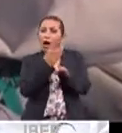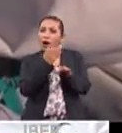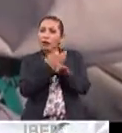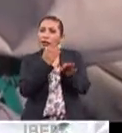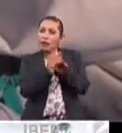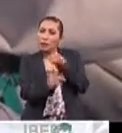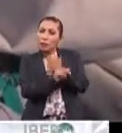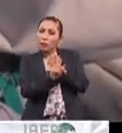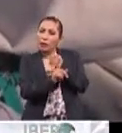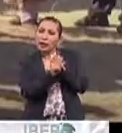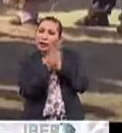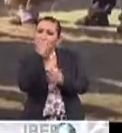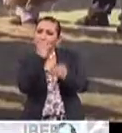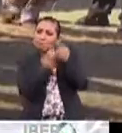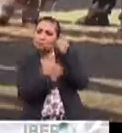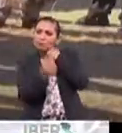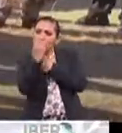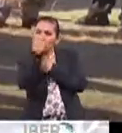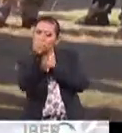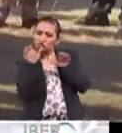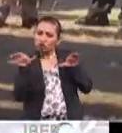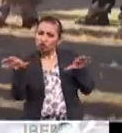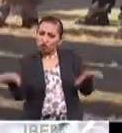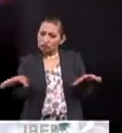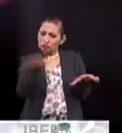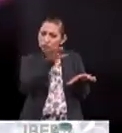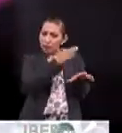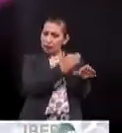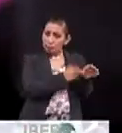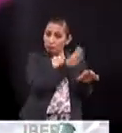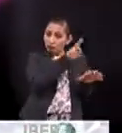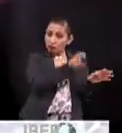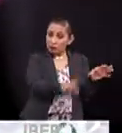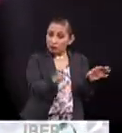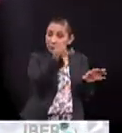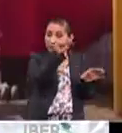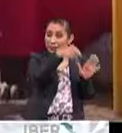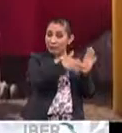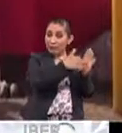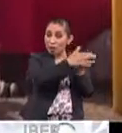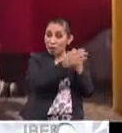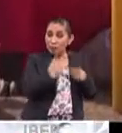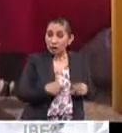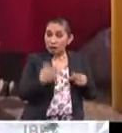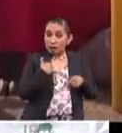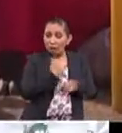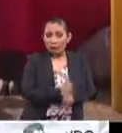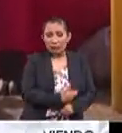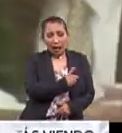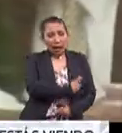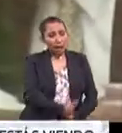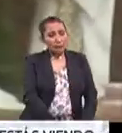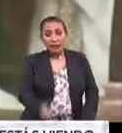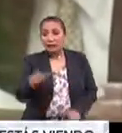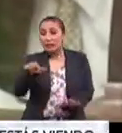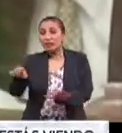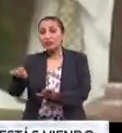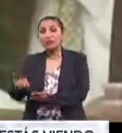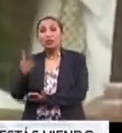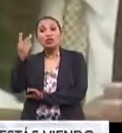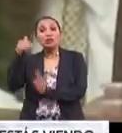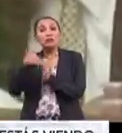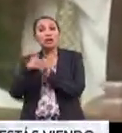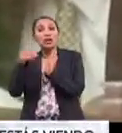Actualmente, el problema de la alimentación tiene dos extremos. Mientras que 820 millones de personas sufren de hambre,